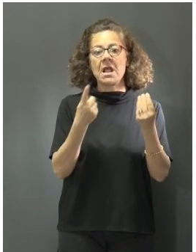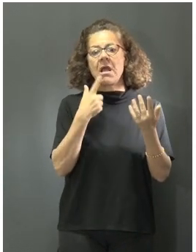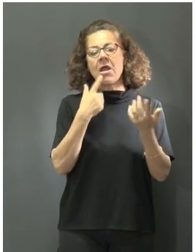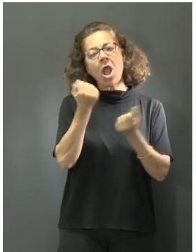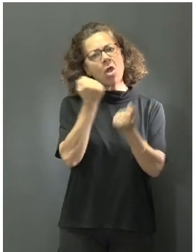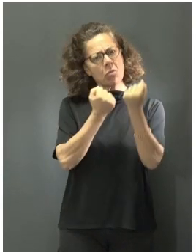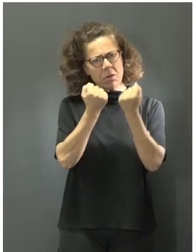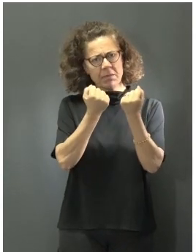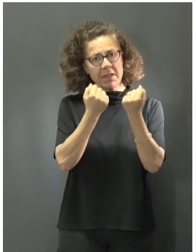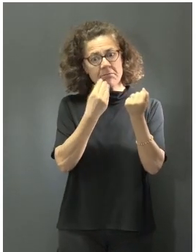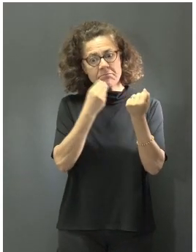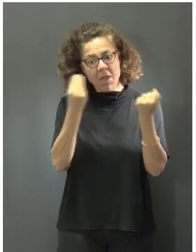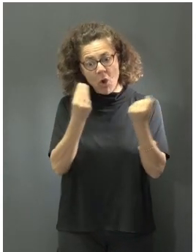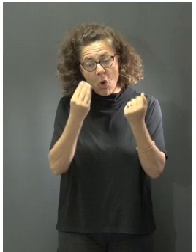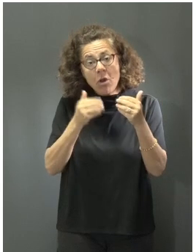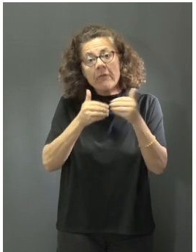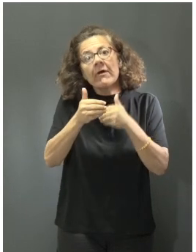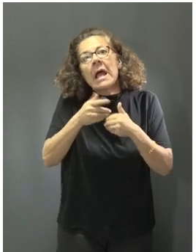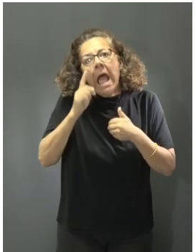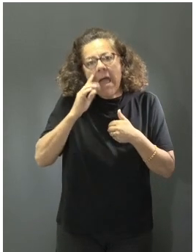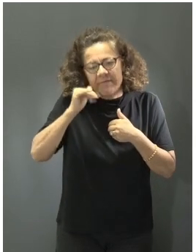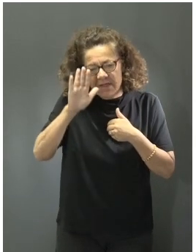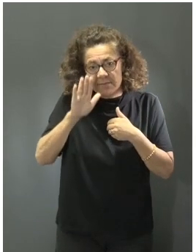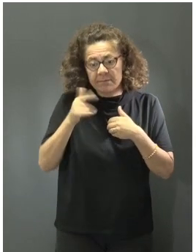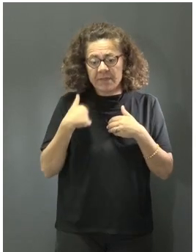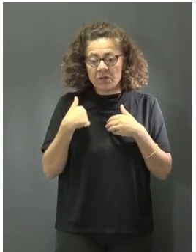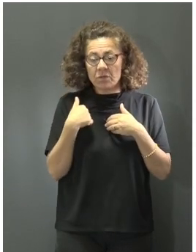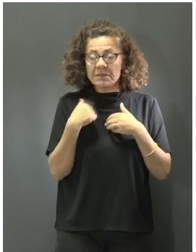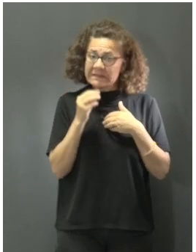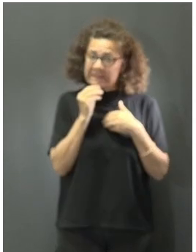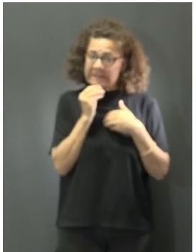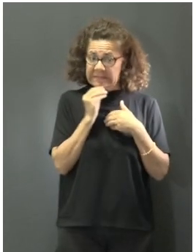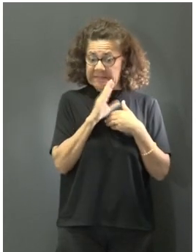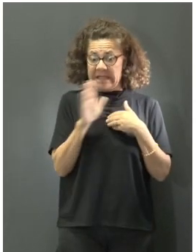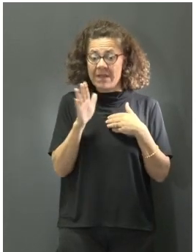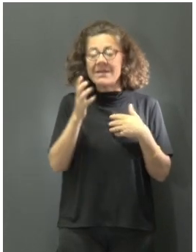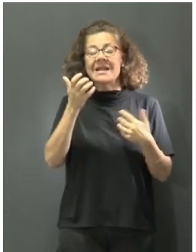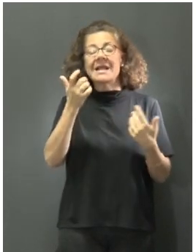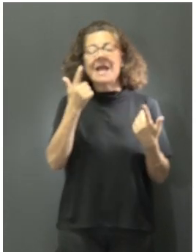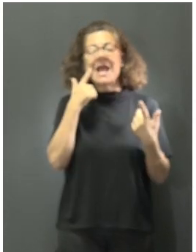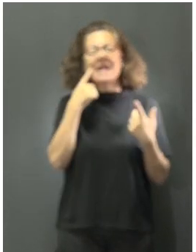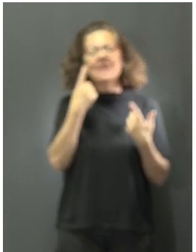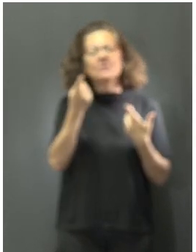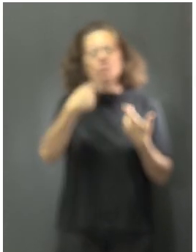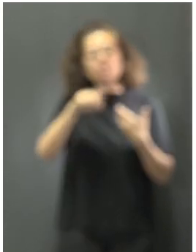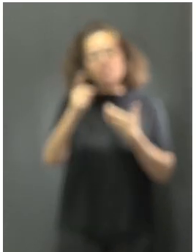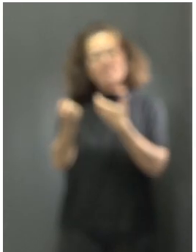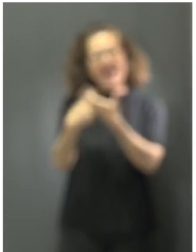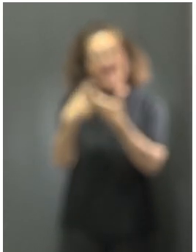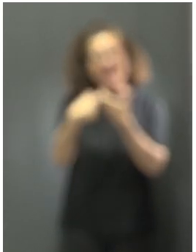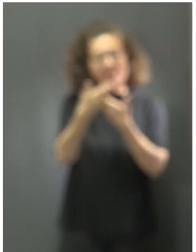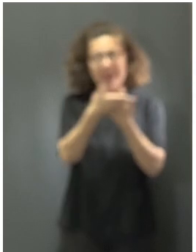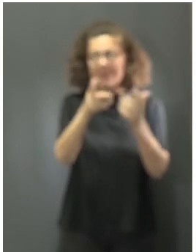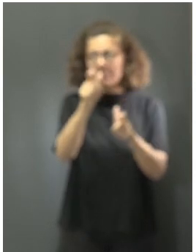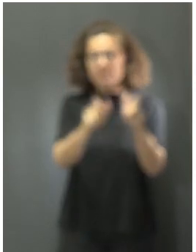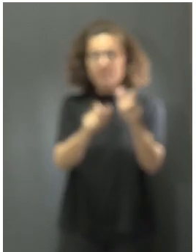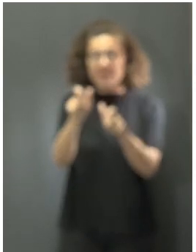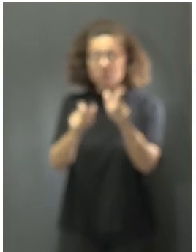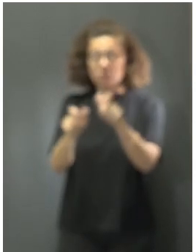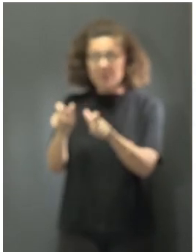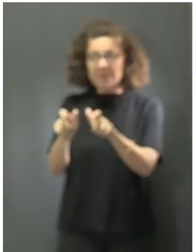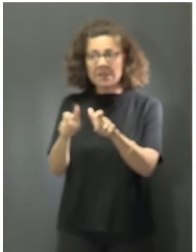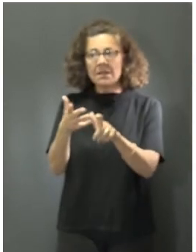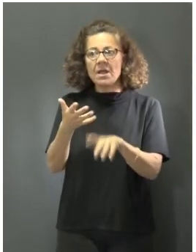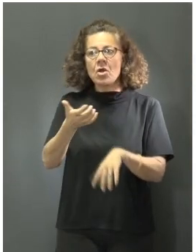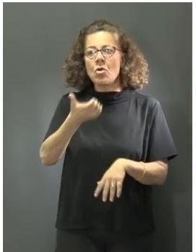alto ahora mismo, dentro de unos años no creo que sea, pero que estaría muy bien, creo, el que participaran esas personas